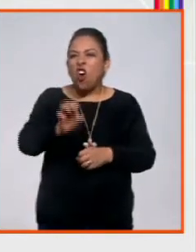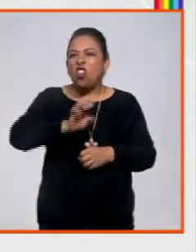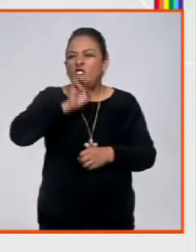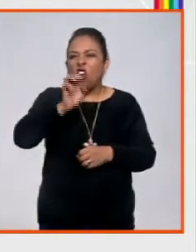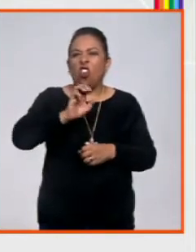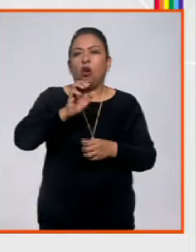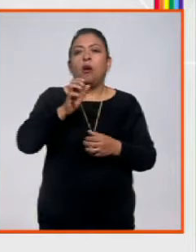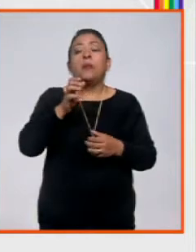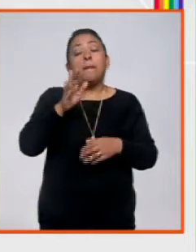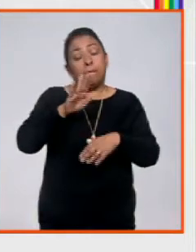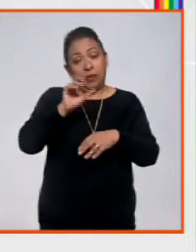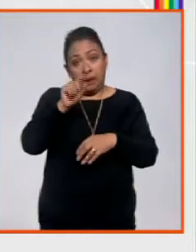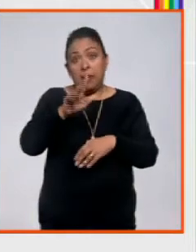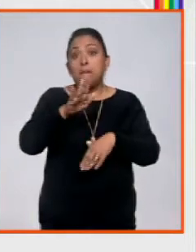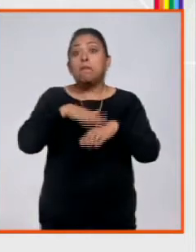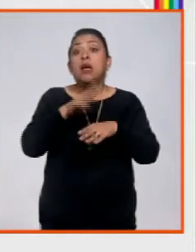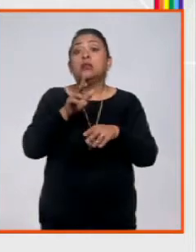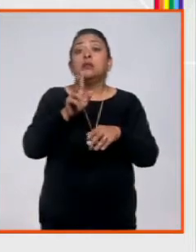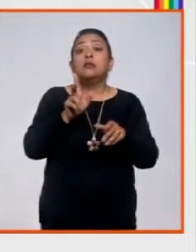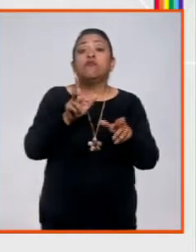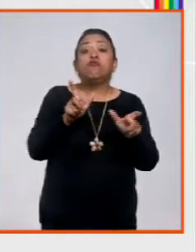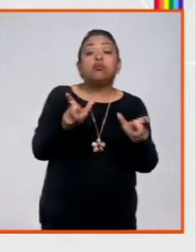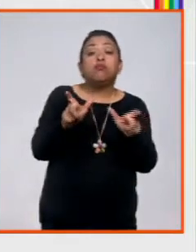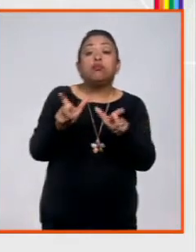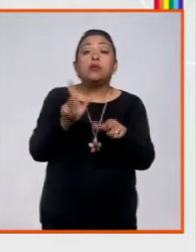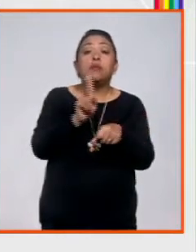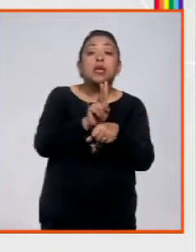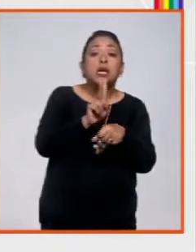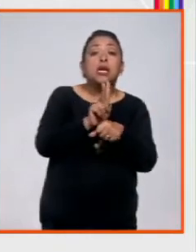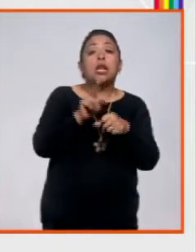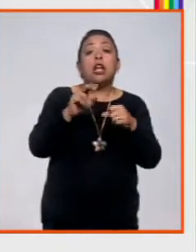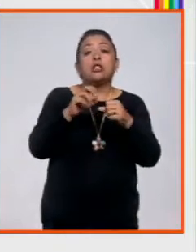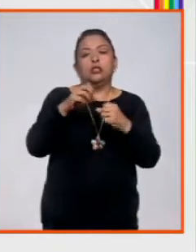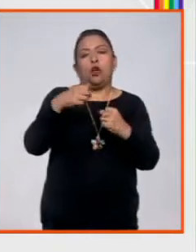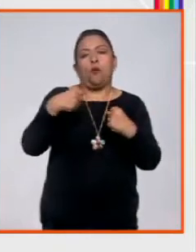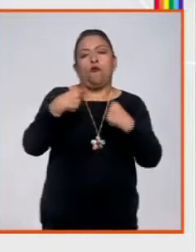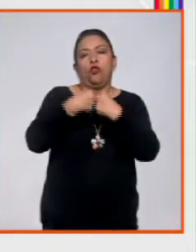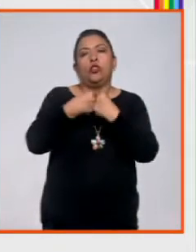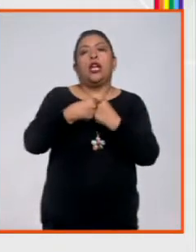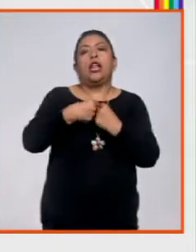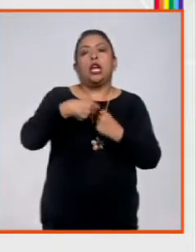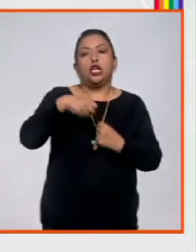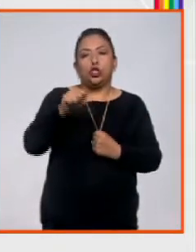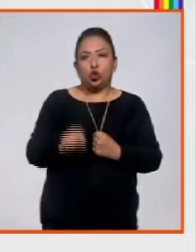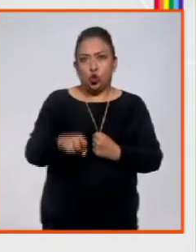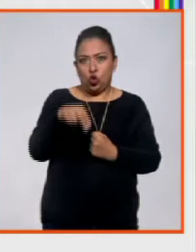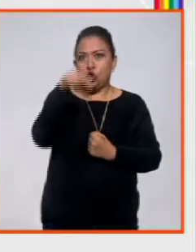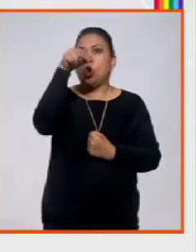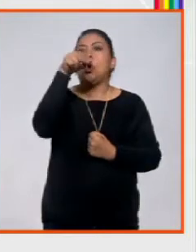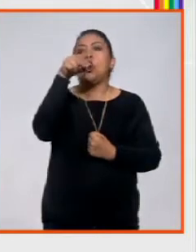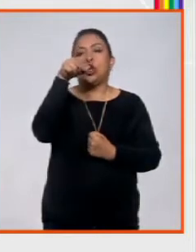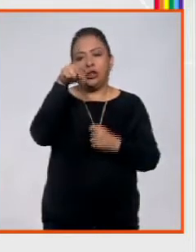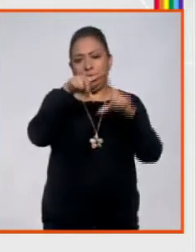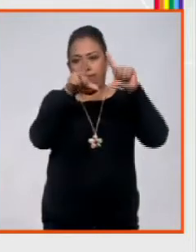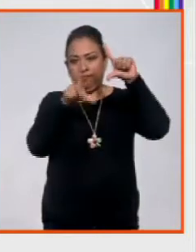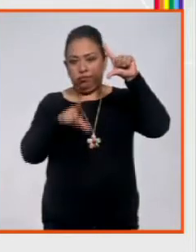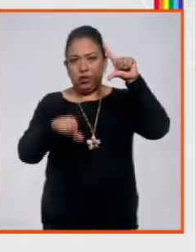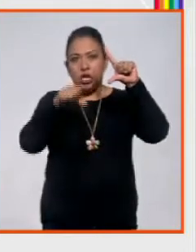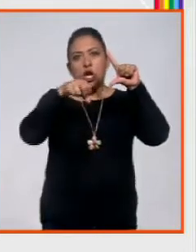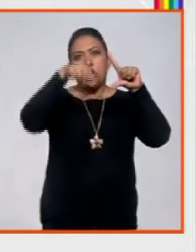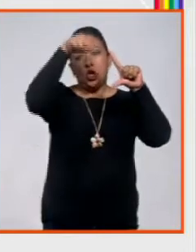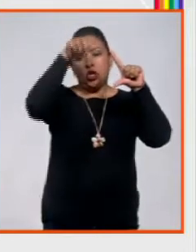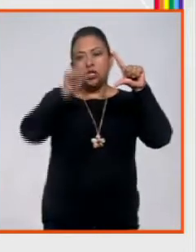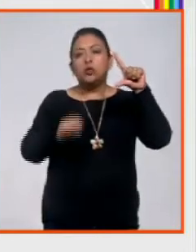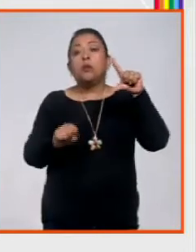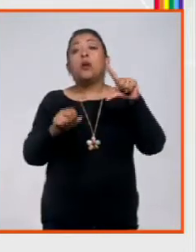la vigilancia en la frontera sur y en la frontera norte en nuestro territorio como consecuencia del plan de